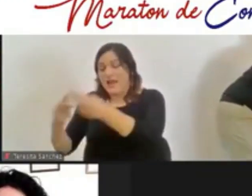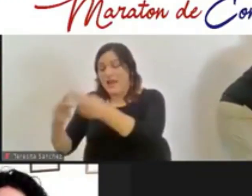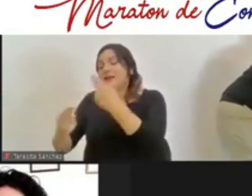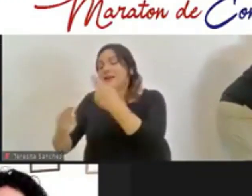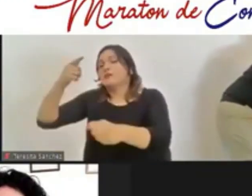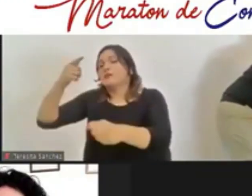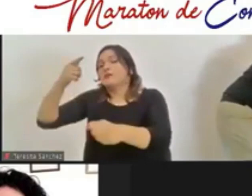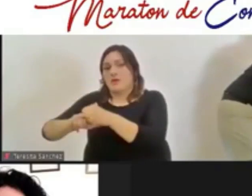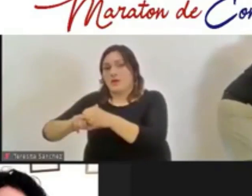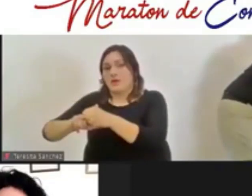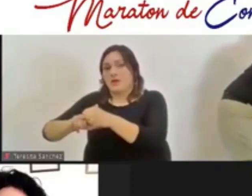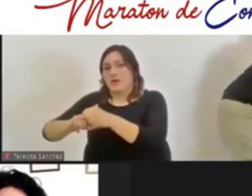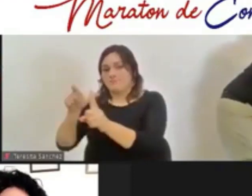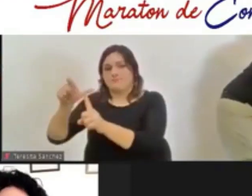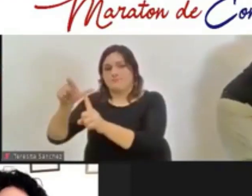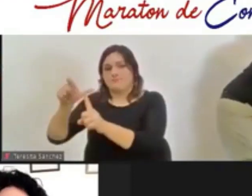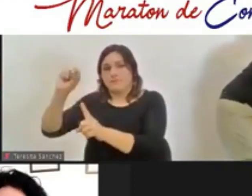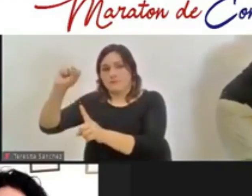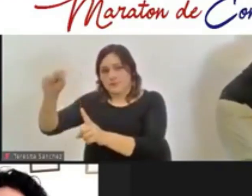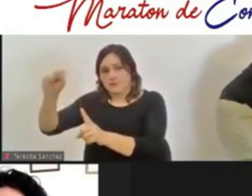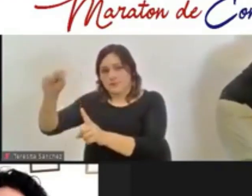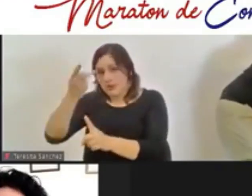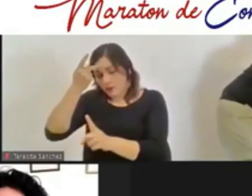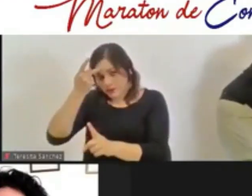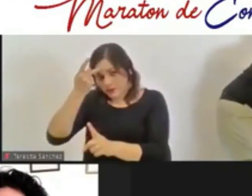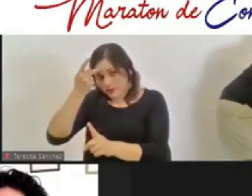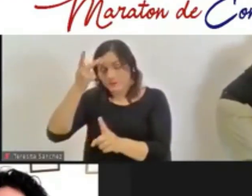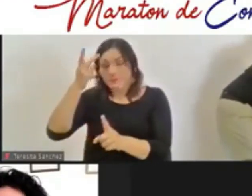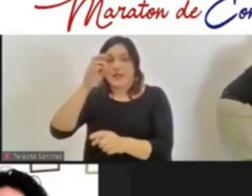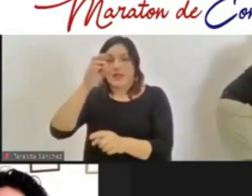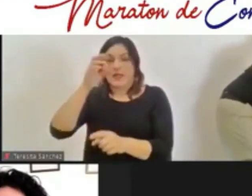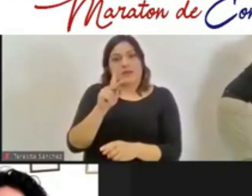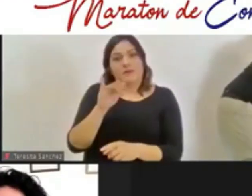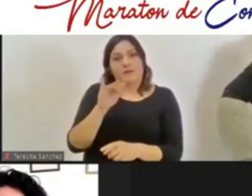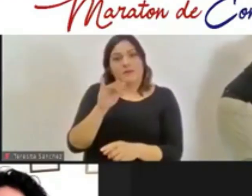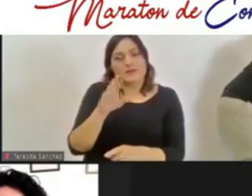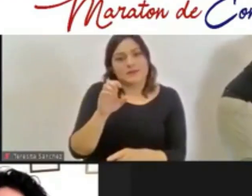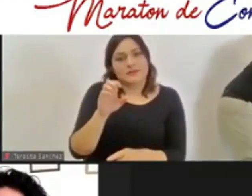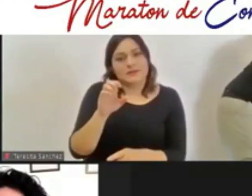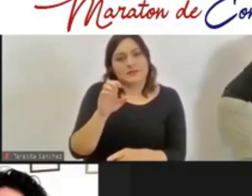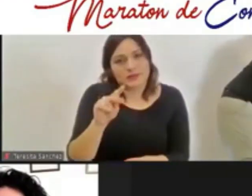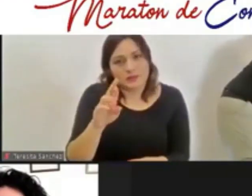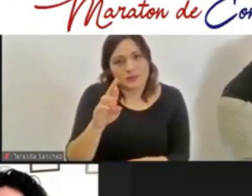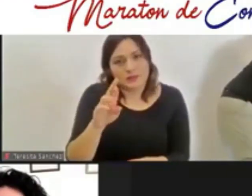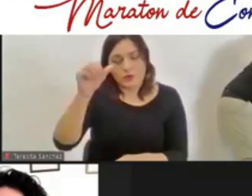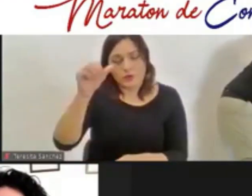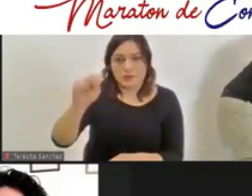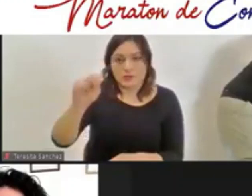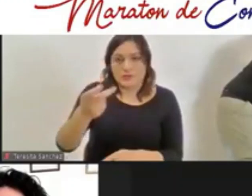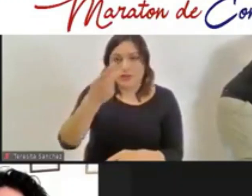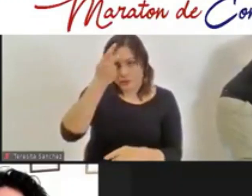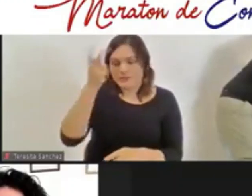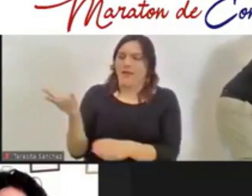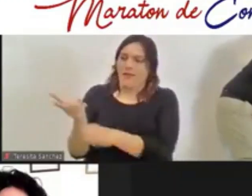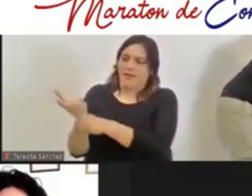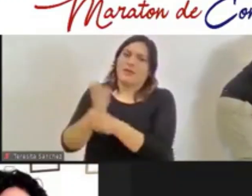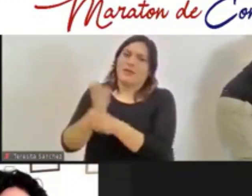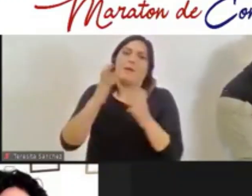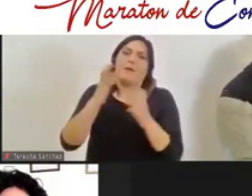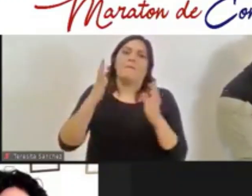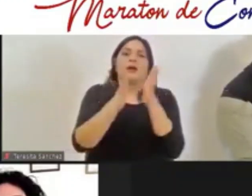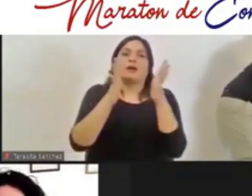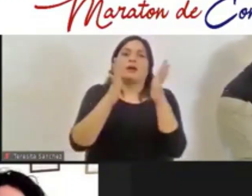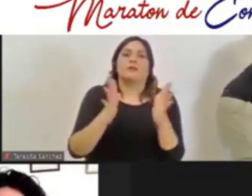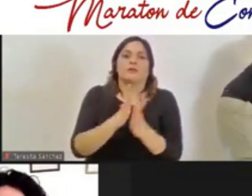A Epicentro San Luis Potosí los está invitando la Coordinación Nacional de Protección Civil a participar en las mesas de género